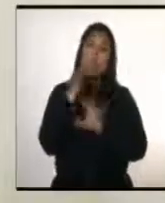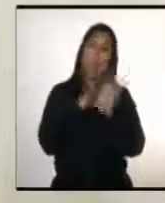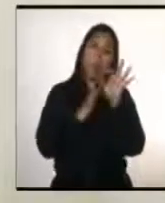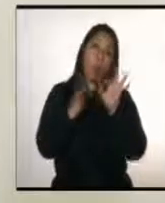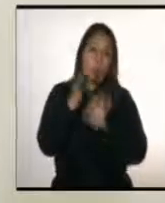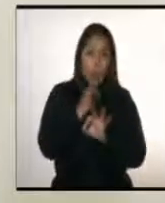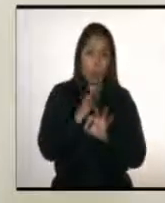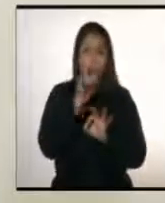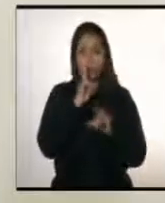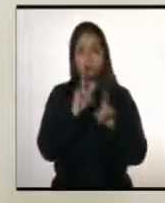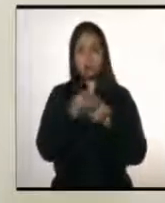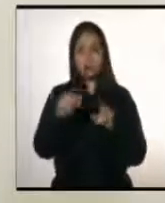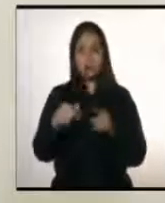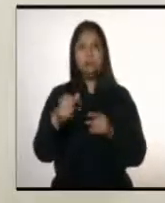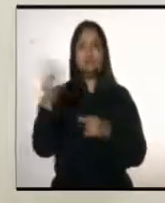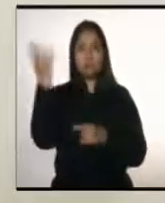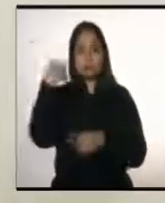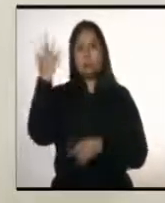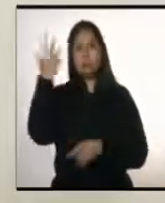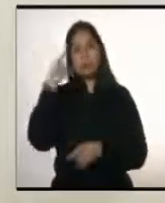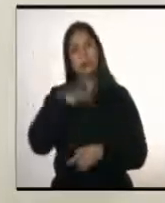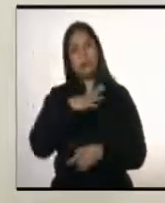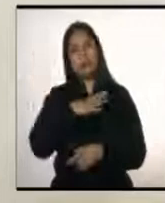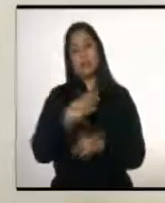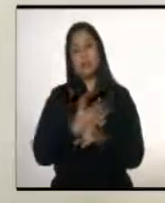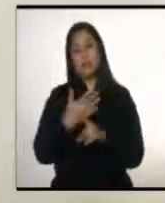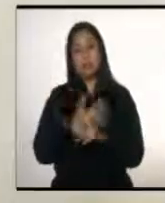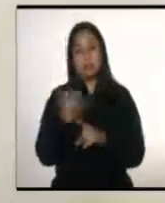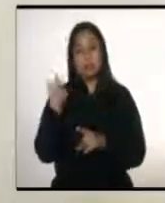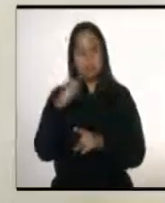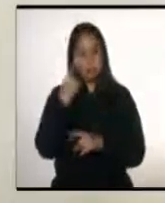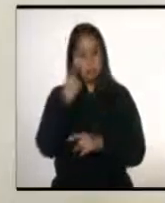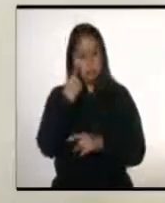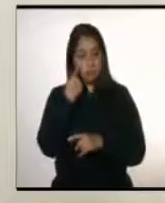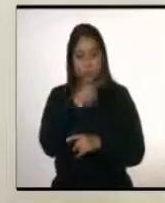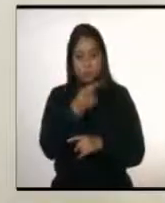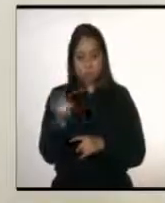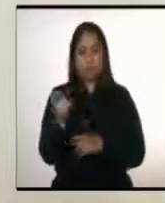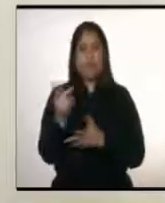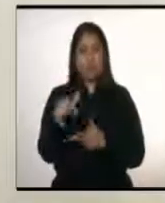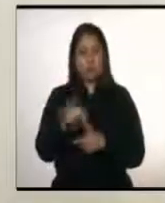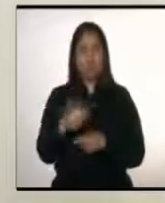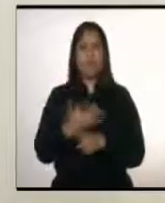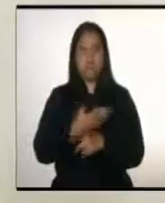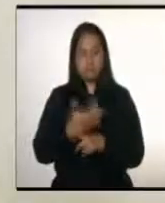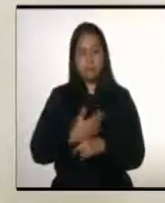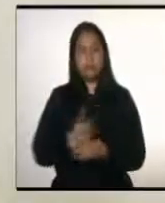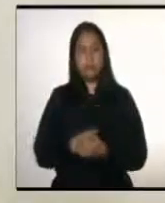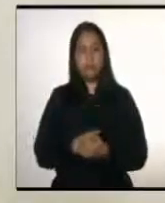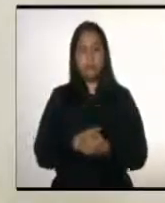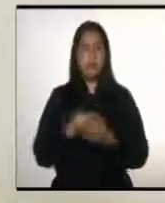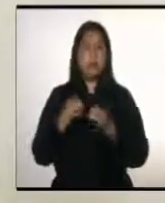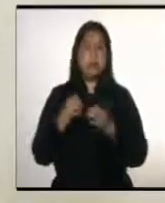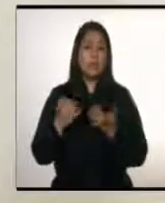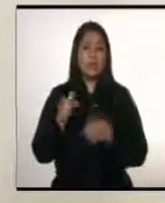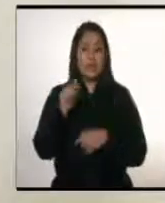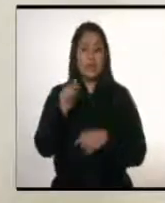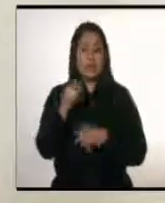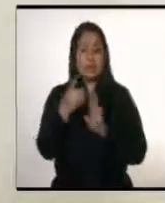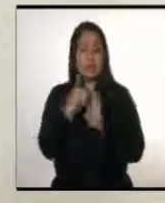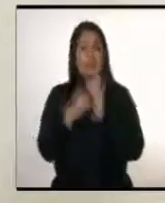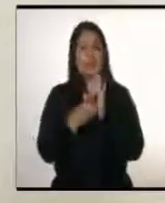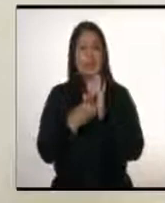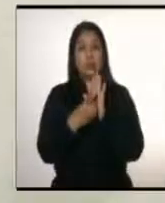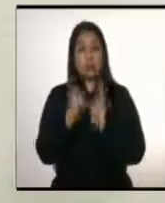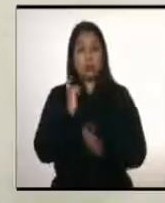el día a día tienen problemas ahorita para enfrentar la situación. Ese decreto del Congreso